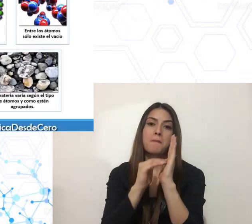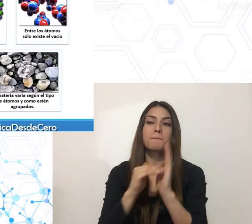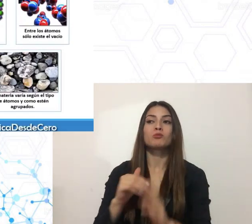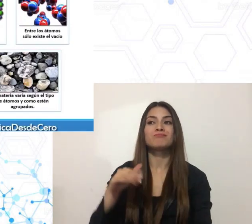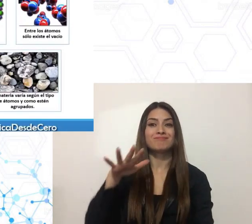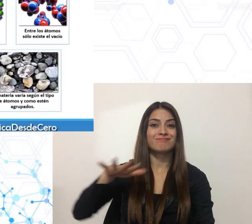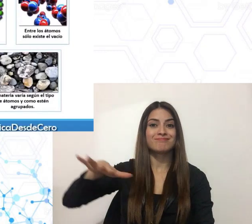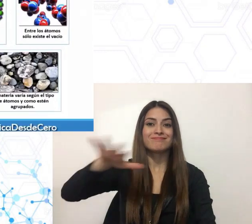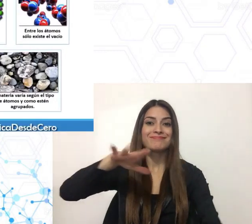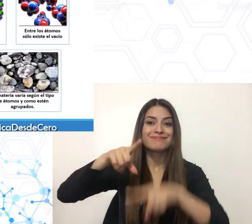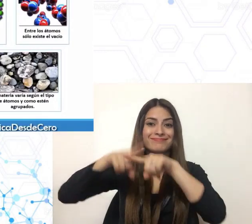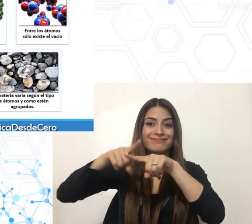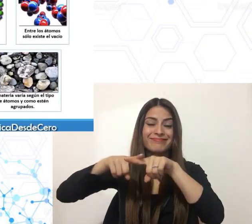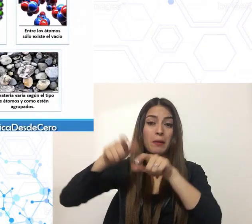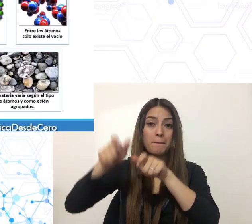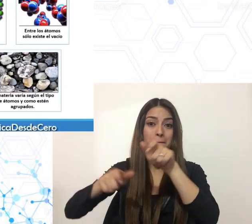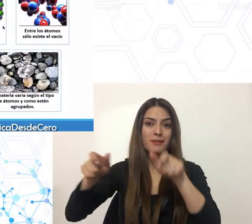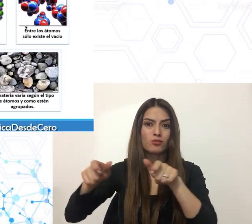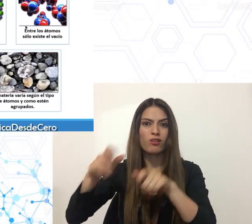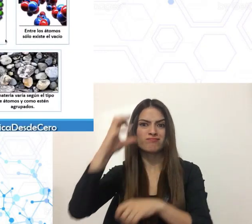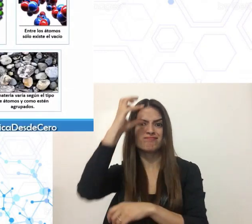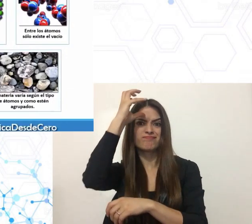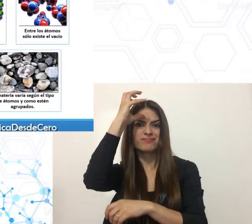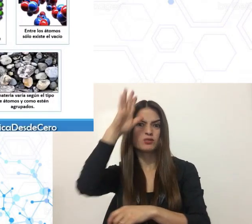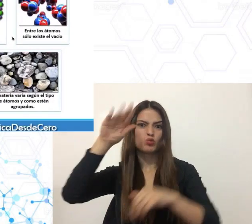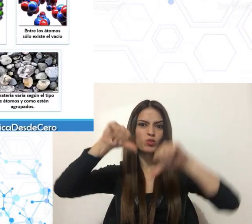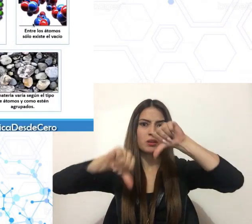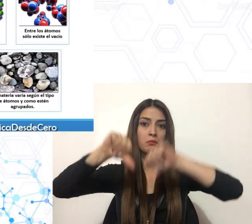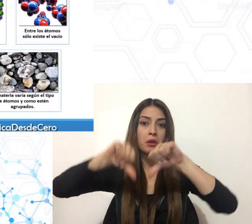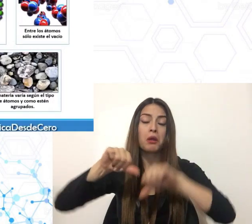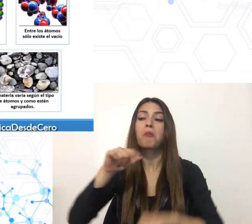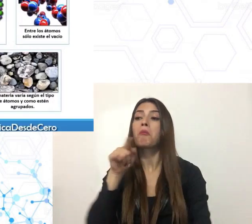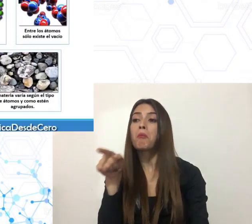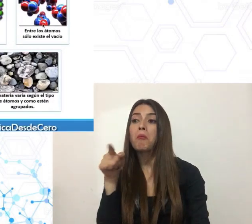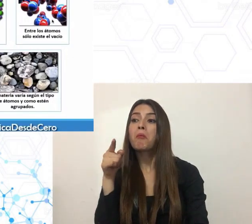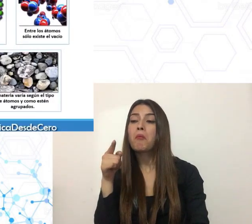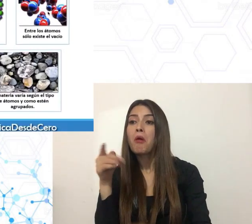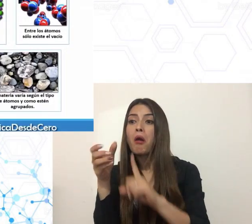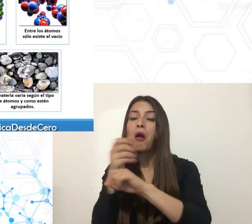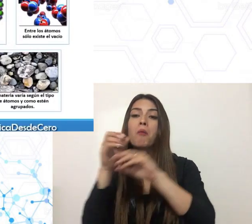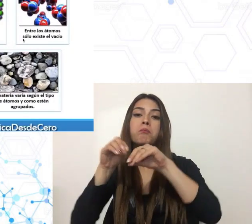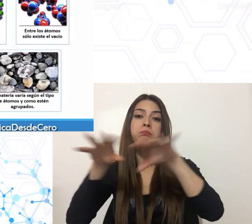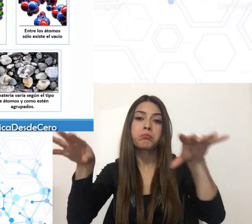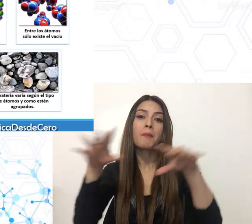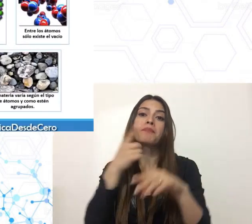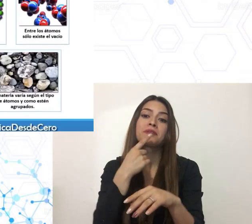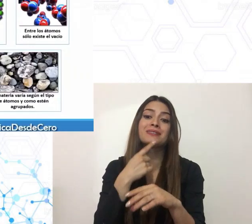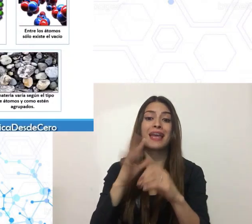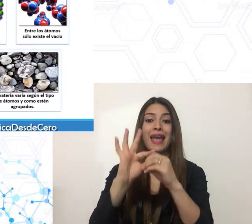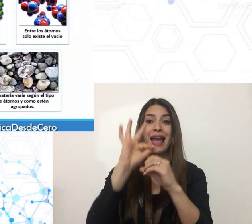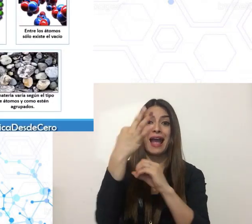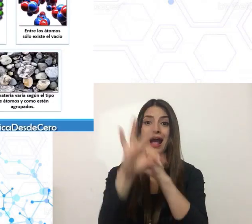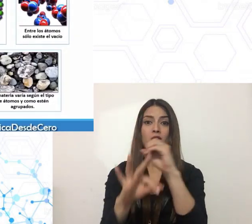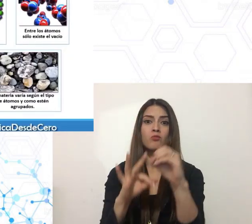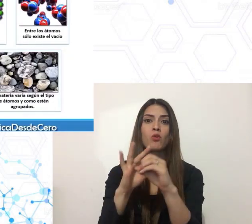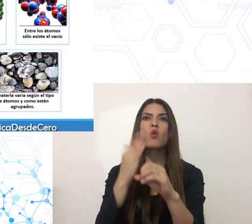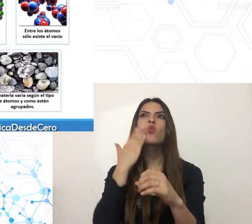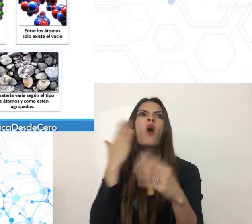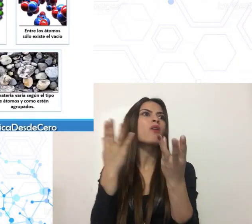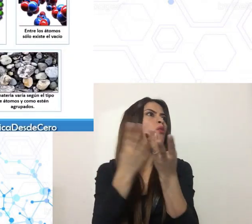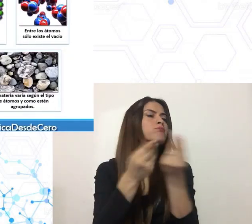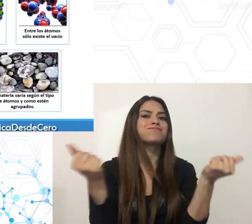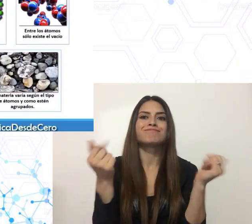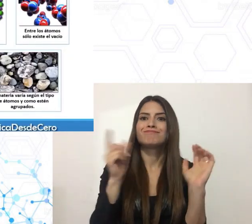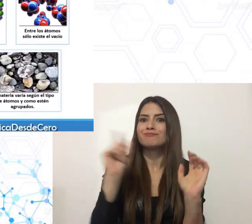eterno, son compactos, sólidos. Entre los átomos solo existe el vacío. Los